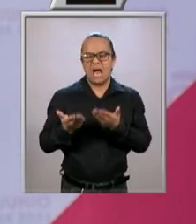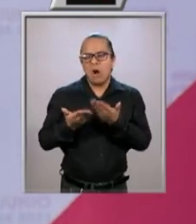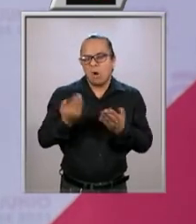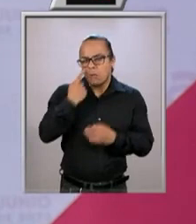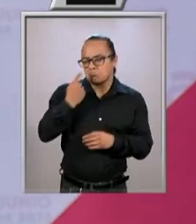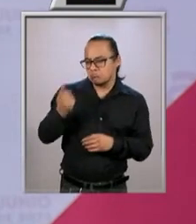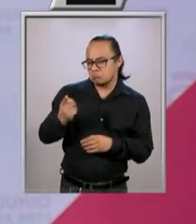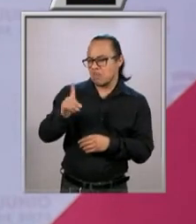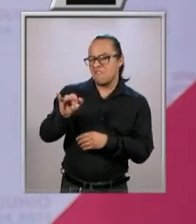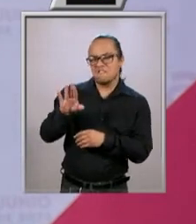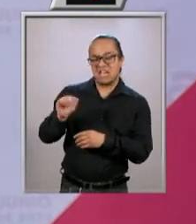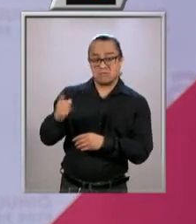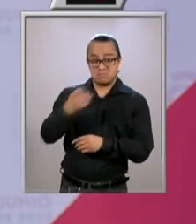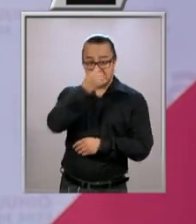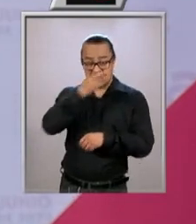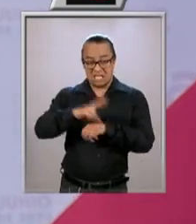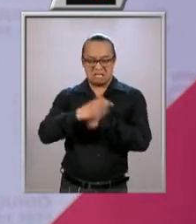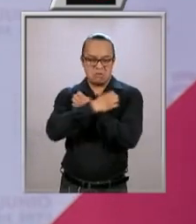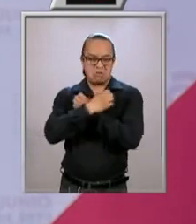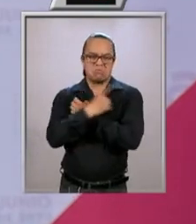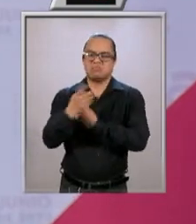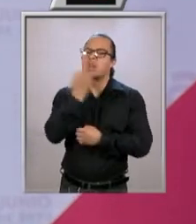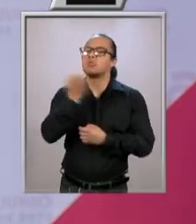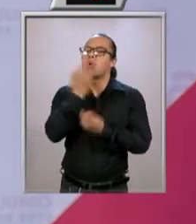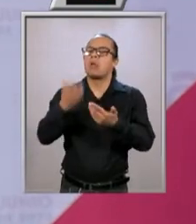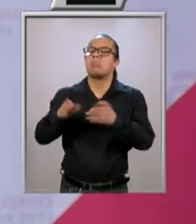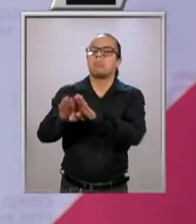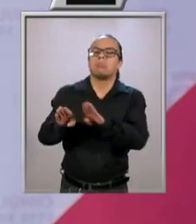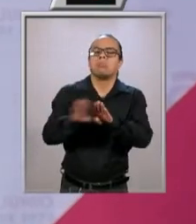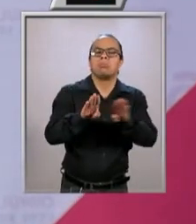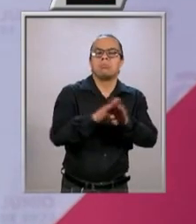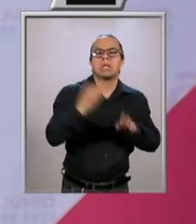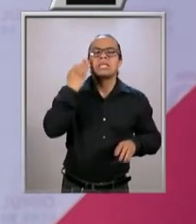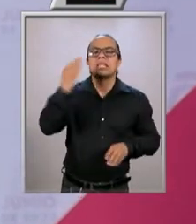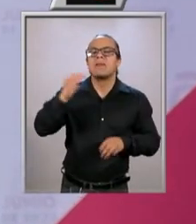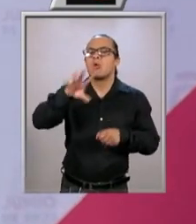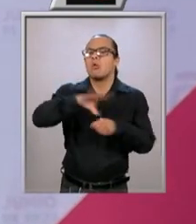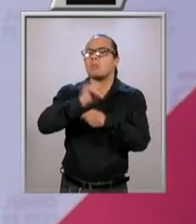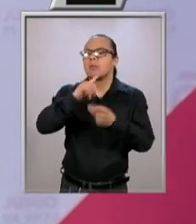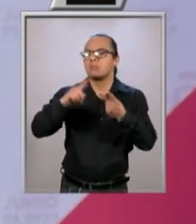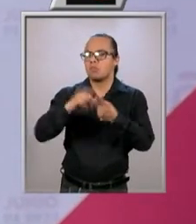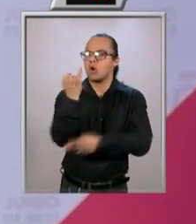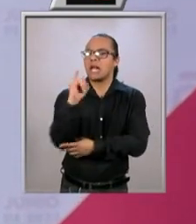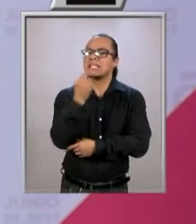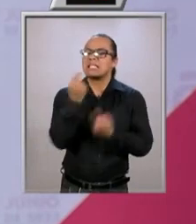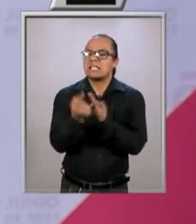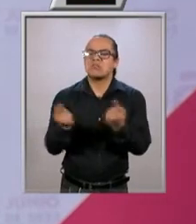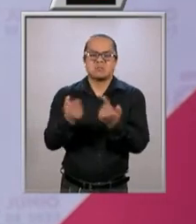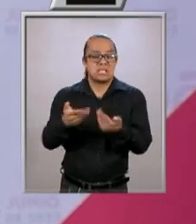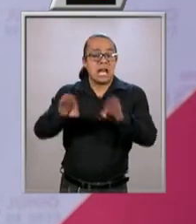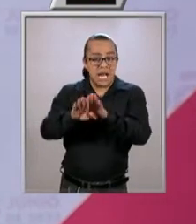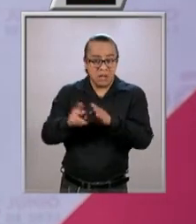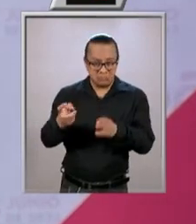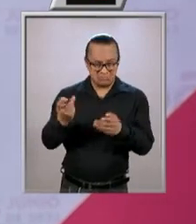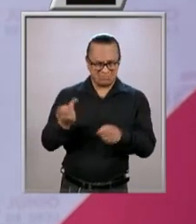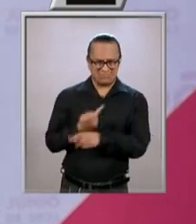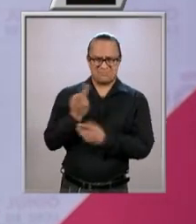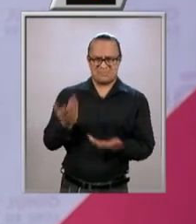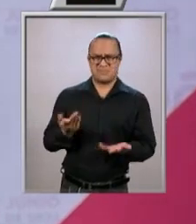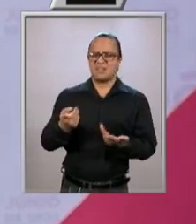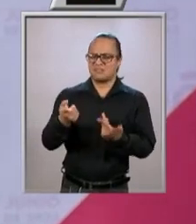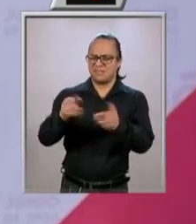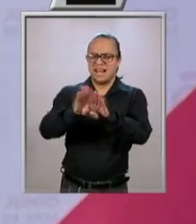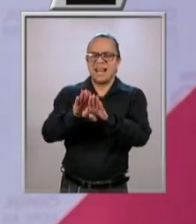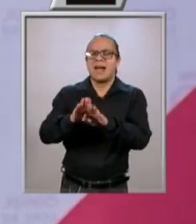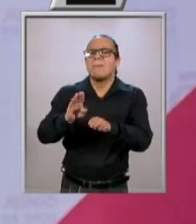cuando fuiste secretaria de Educación cerraste las escuelas de tiempo completo y las estancias infantiles cerrar las escuelas de tiempo completo y